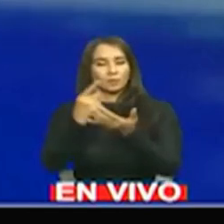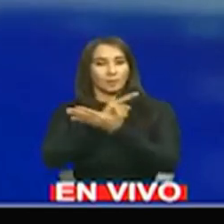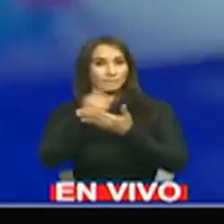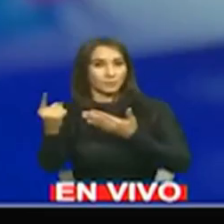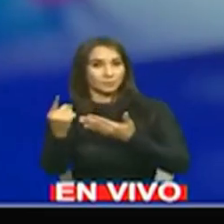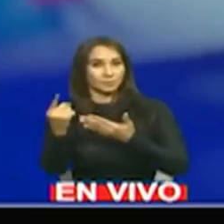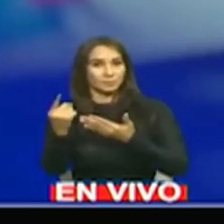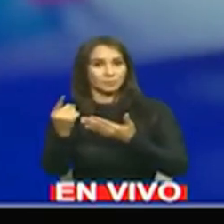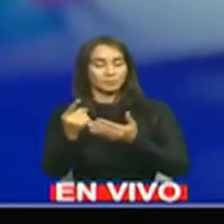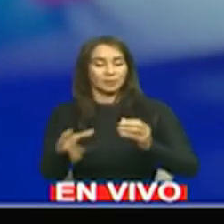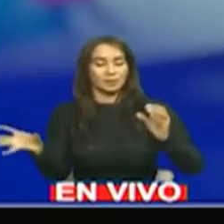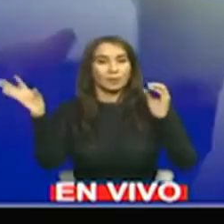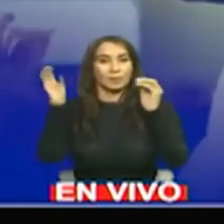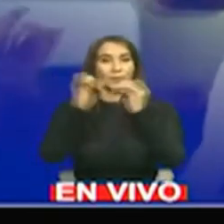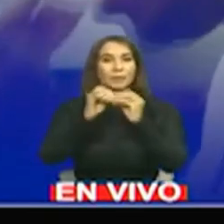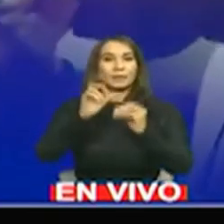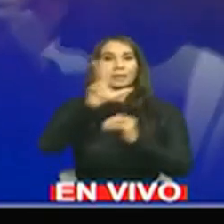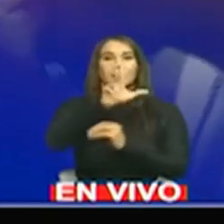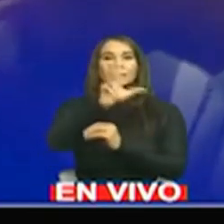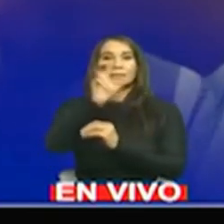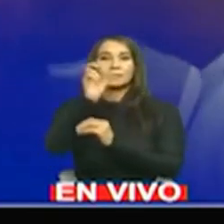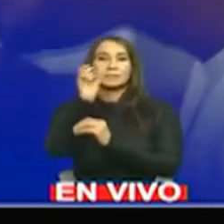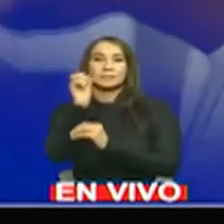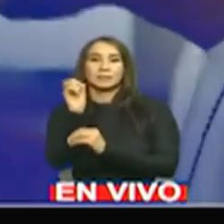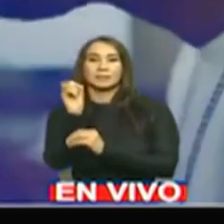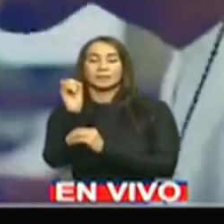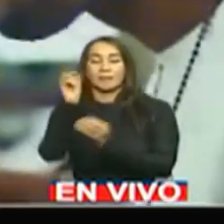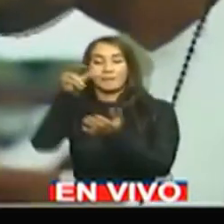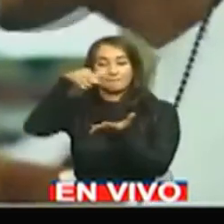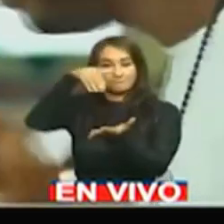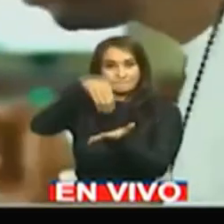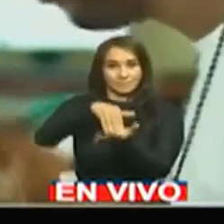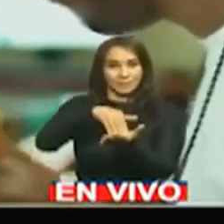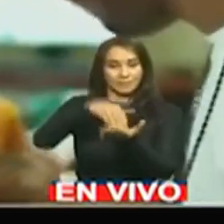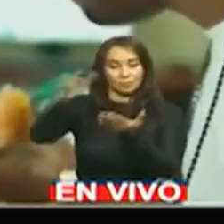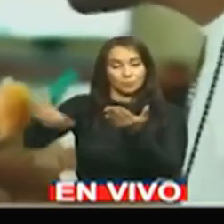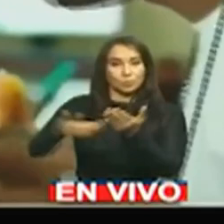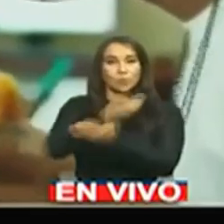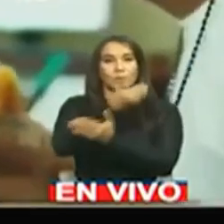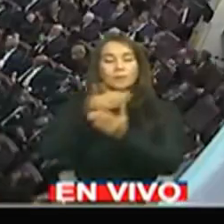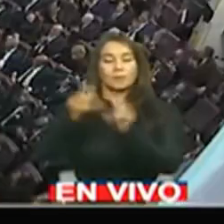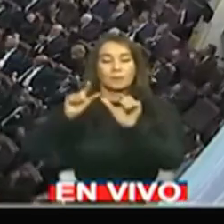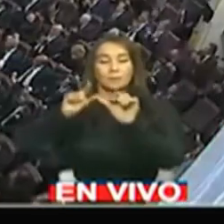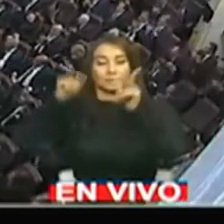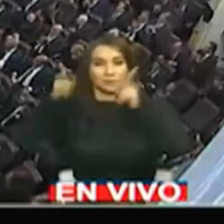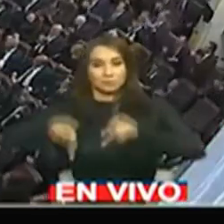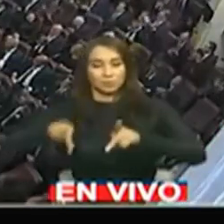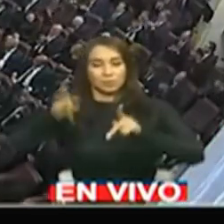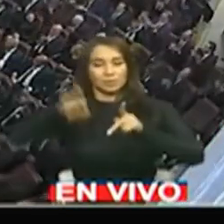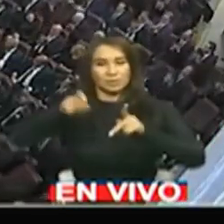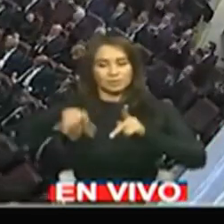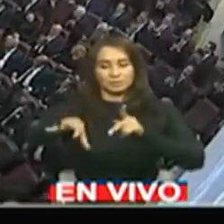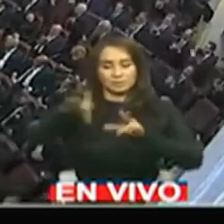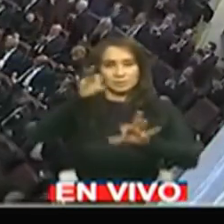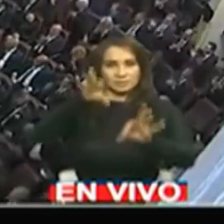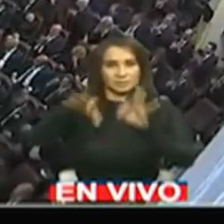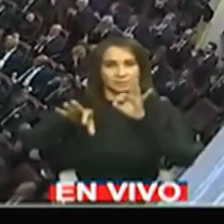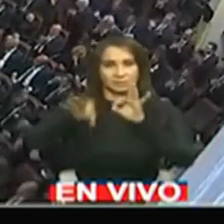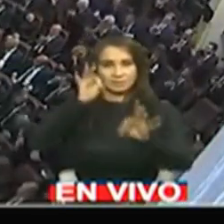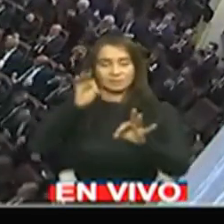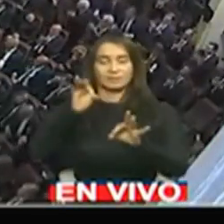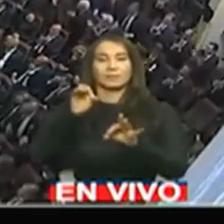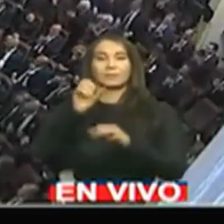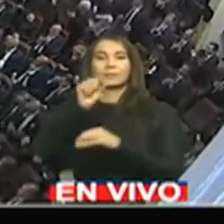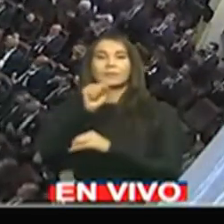semana ofreceremos 300.000 nuevas tarjetas a personas vulnerables y seleccionadas por el Sistema Único